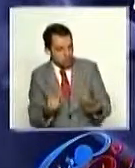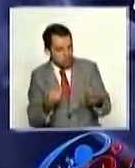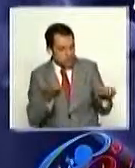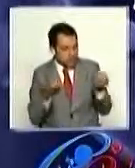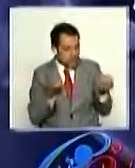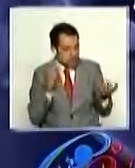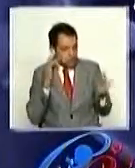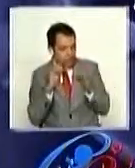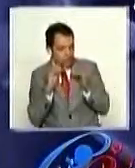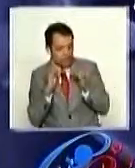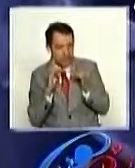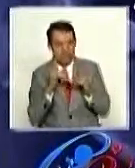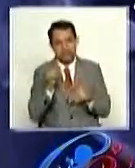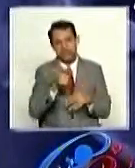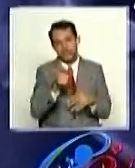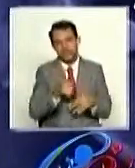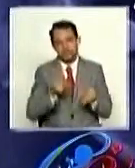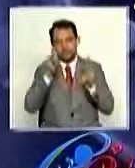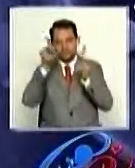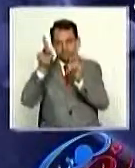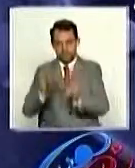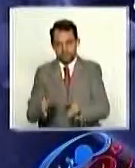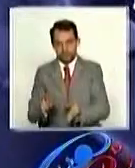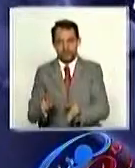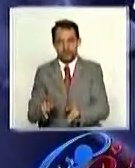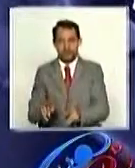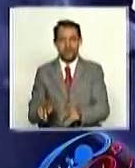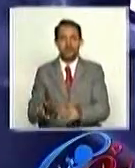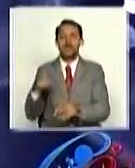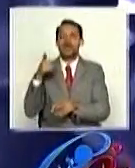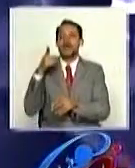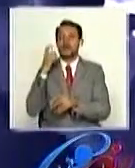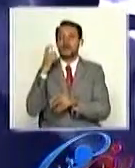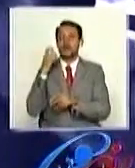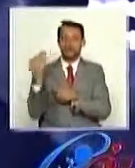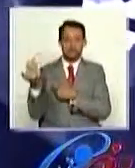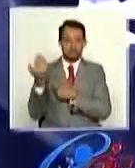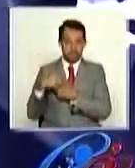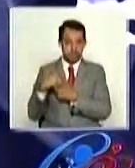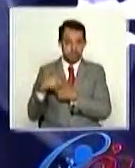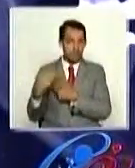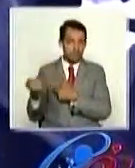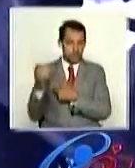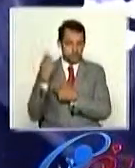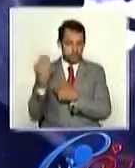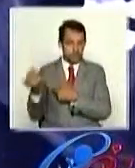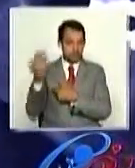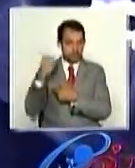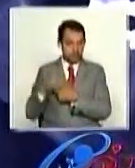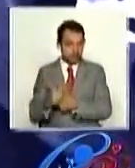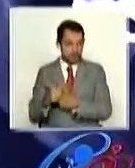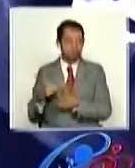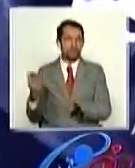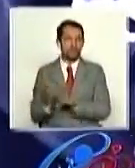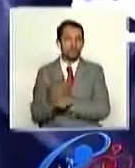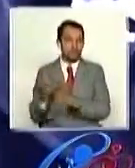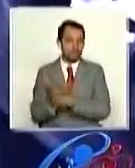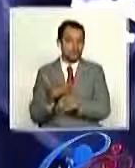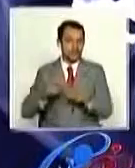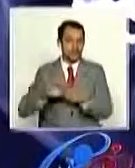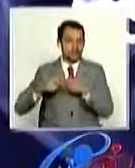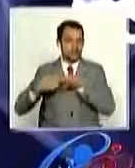mal cuidados. Esta es una paciente que vino el día de ayer, una paciente donde encontrábamos una lesión